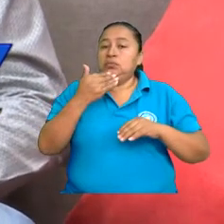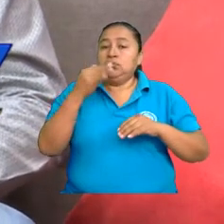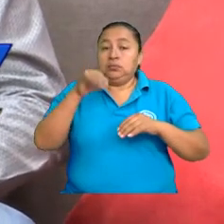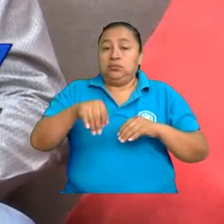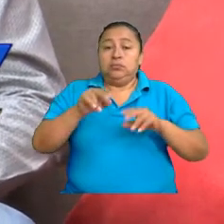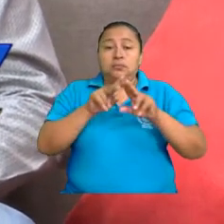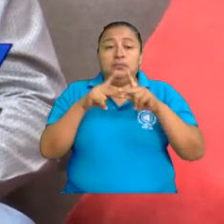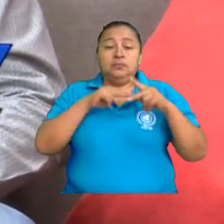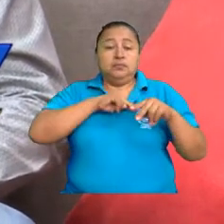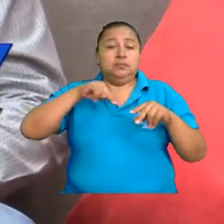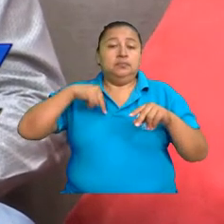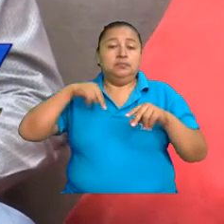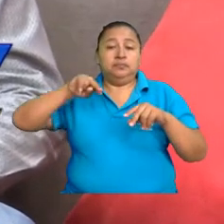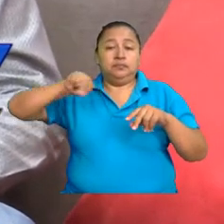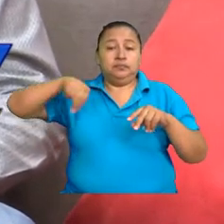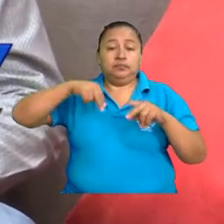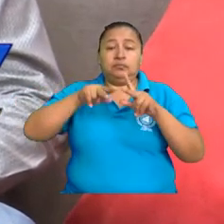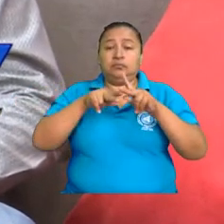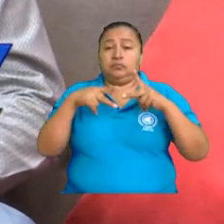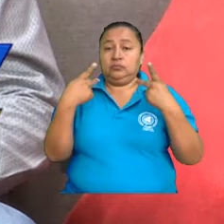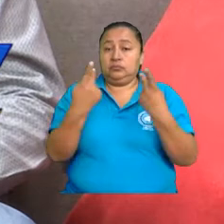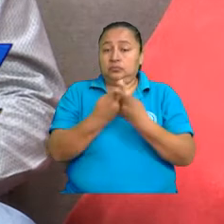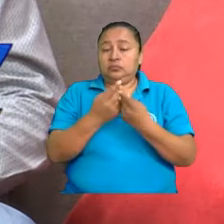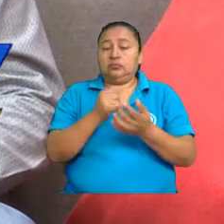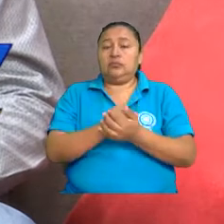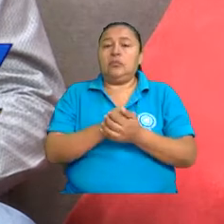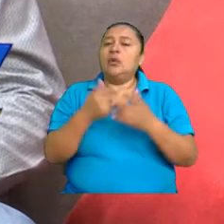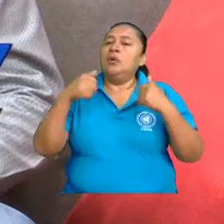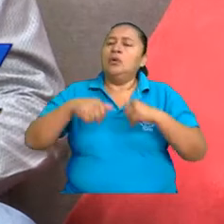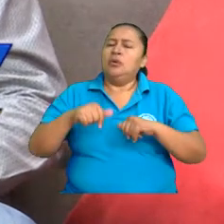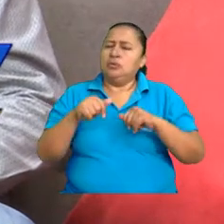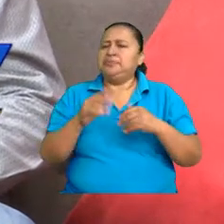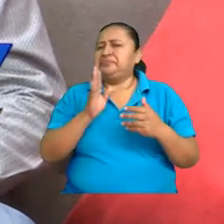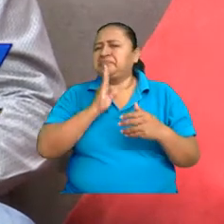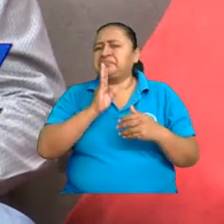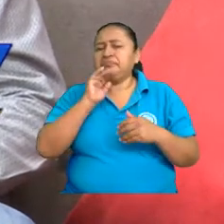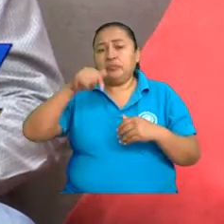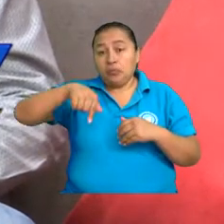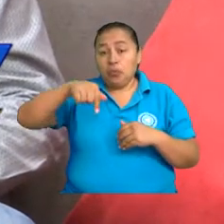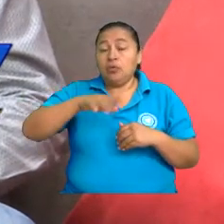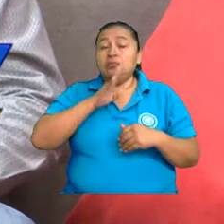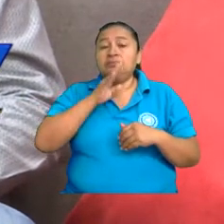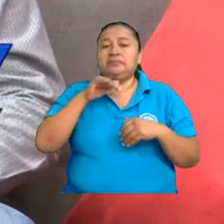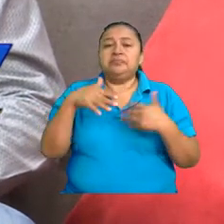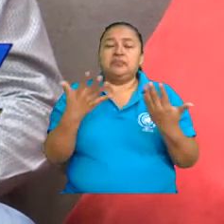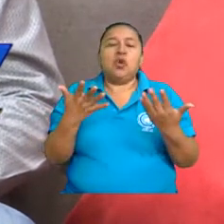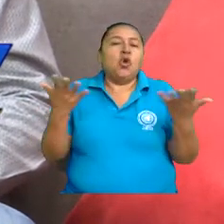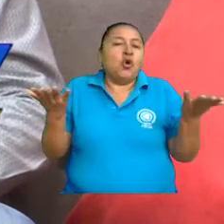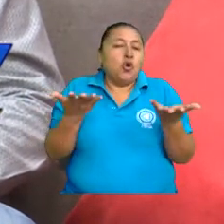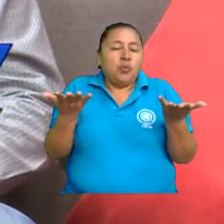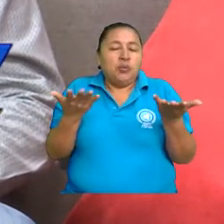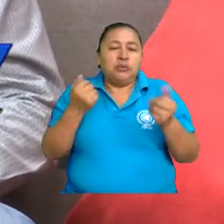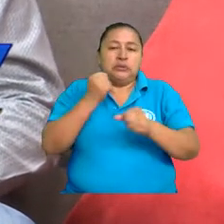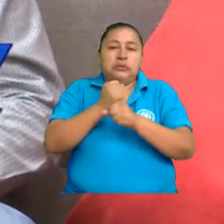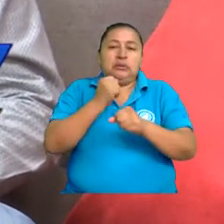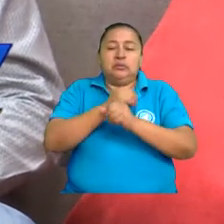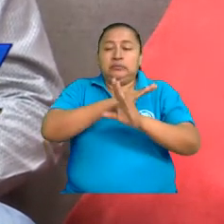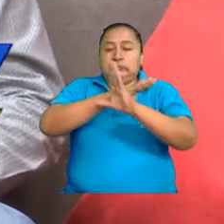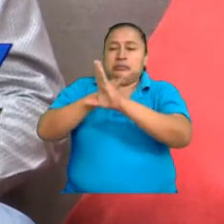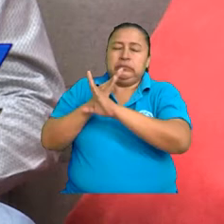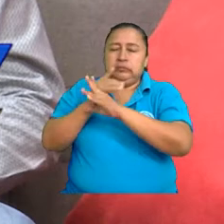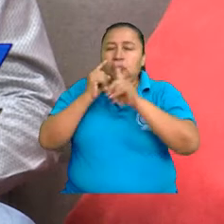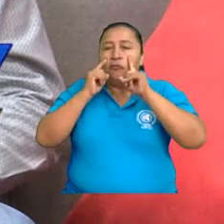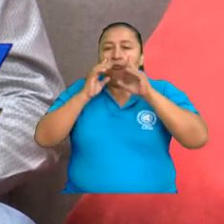país y de nuestro pueblo. Hoy conoceremos y conversaremos sobre el trabajo de contención, prevención e